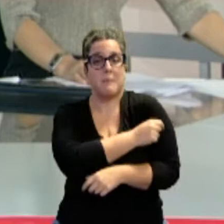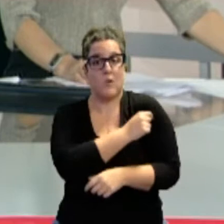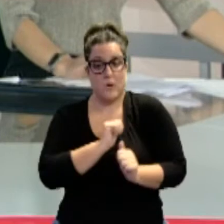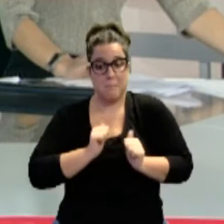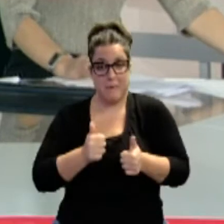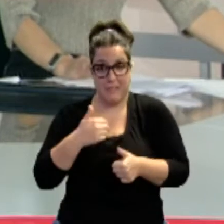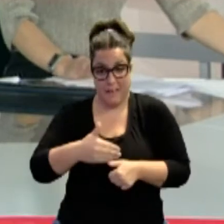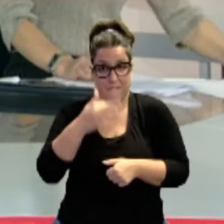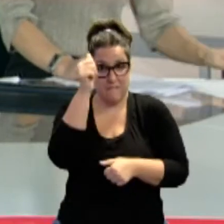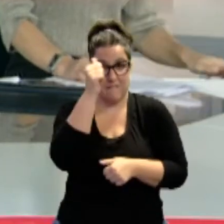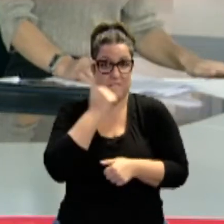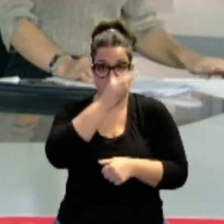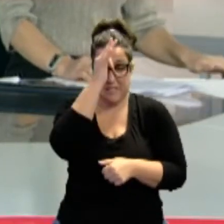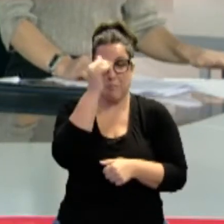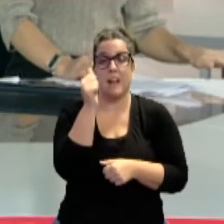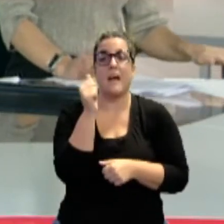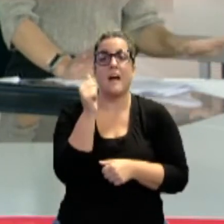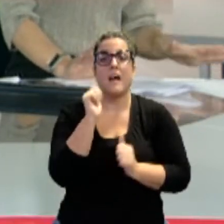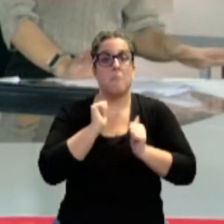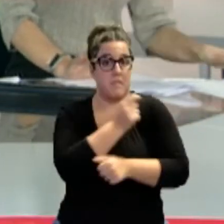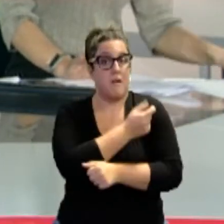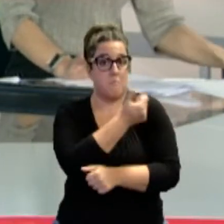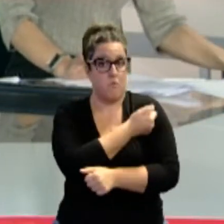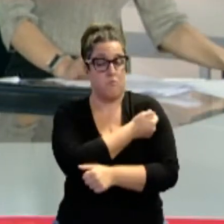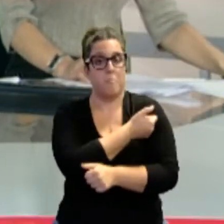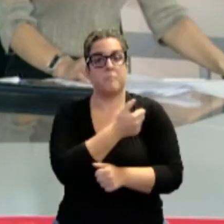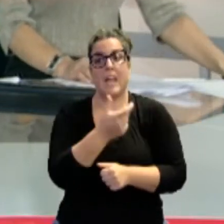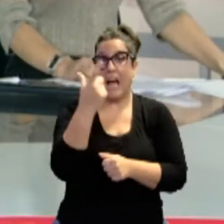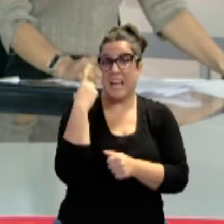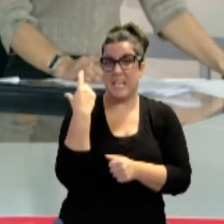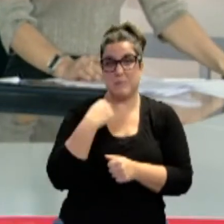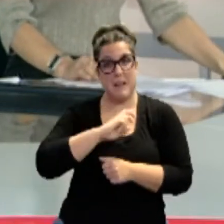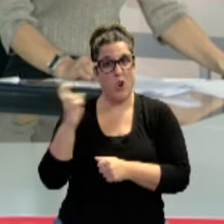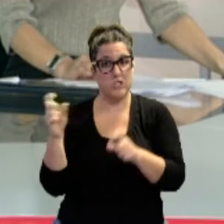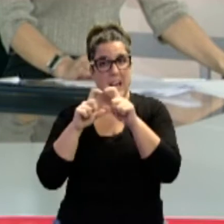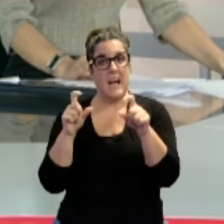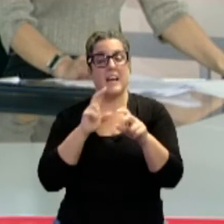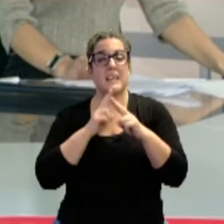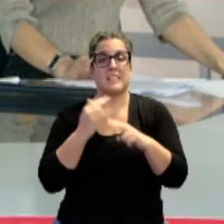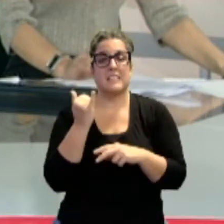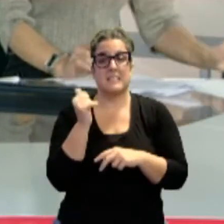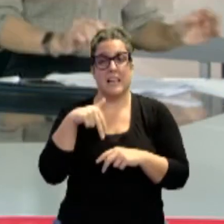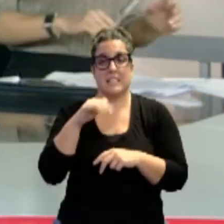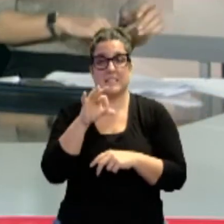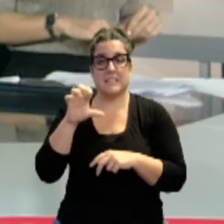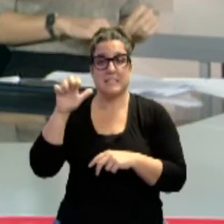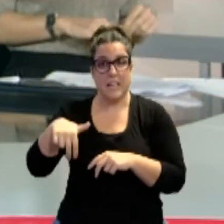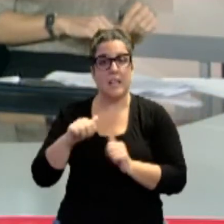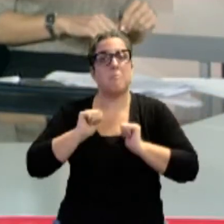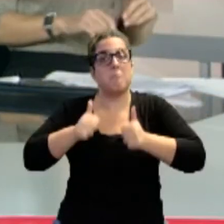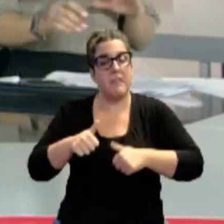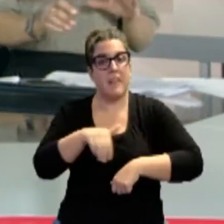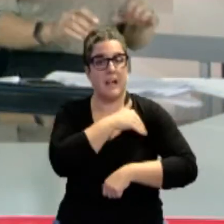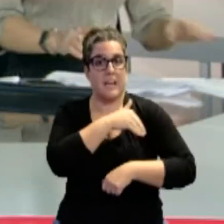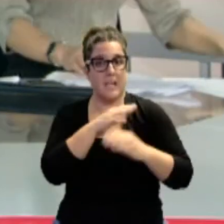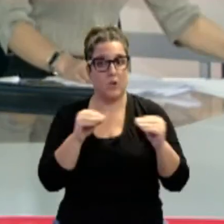de semana, comenzará a administrarse. Ayer, sin embargo, la otra vacuna, la de Janssen, ya comenzaba en Pamplona, en concreto en la Clínica Universidad de